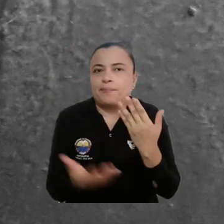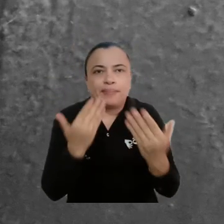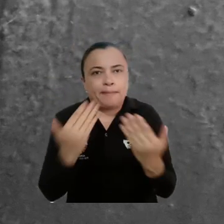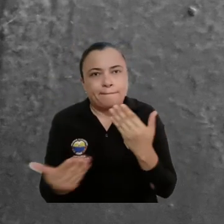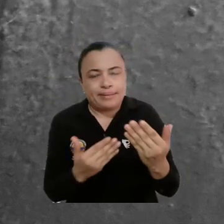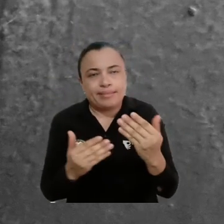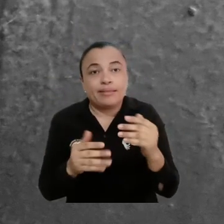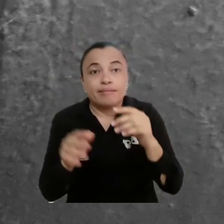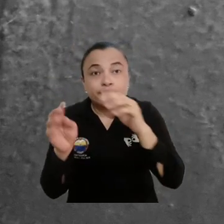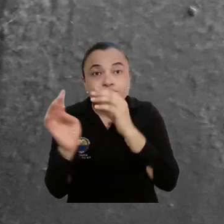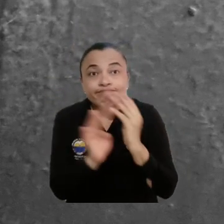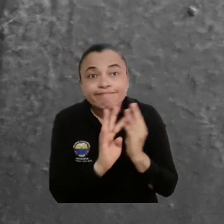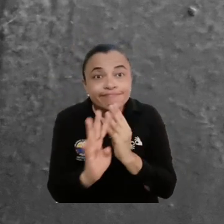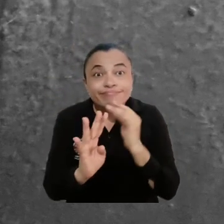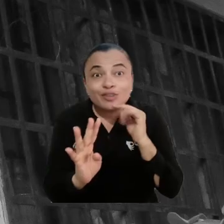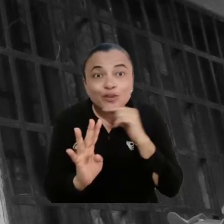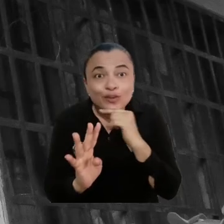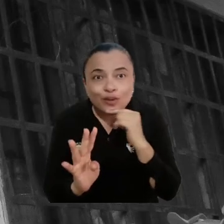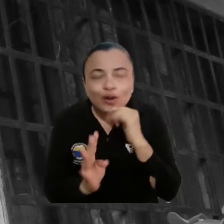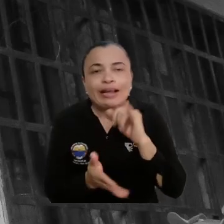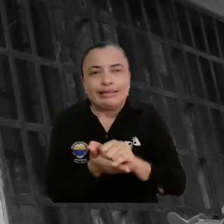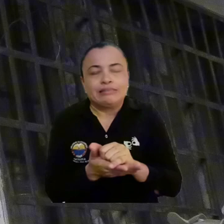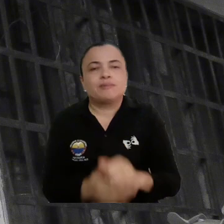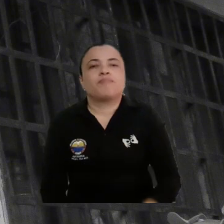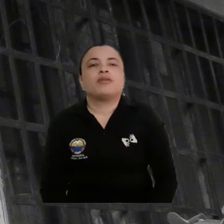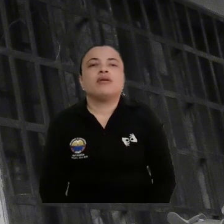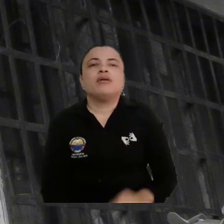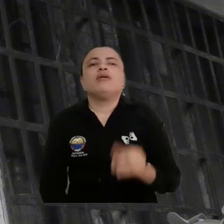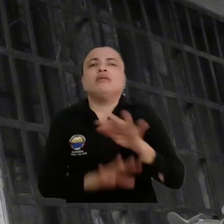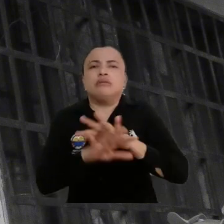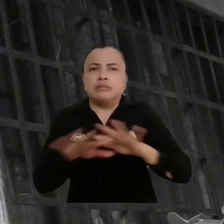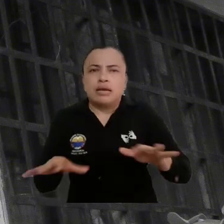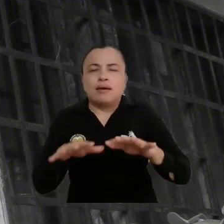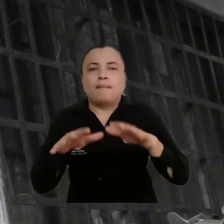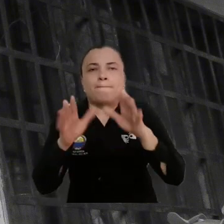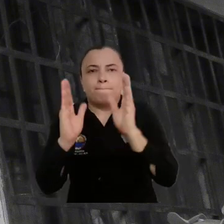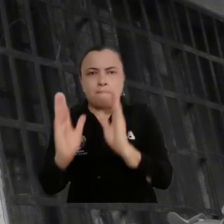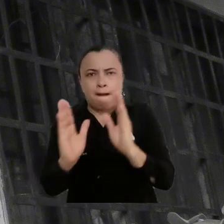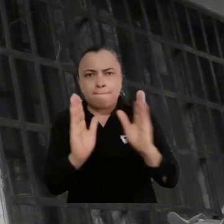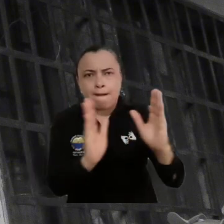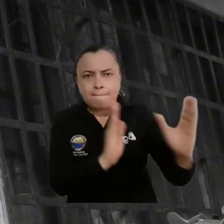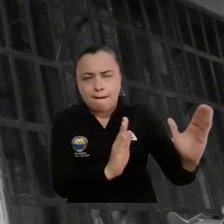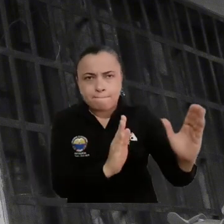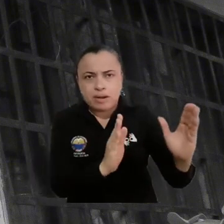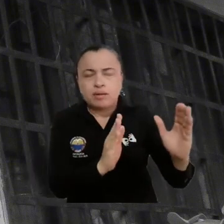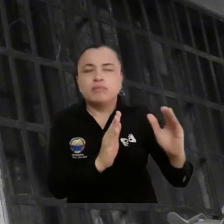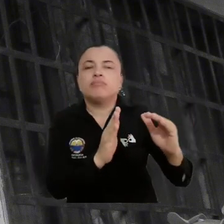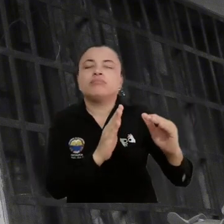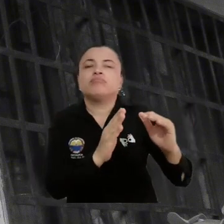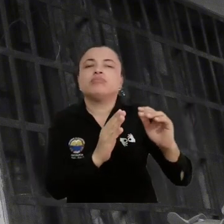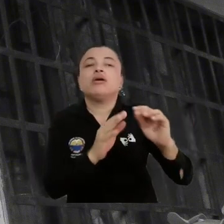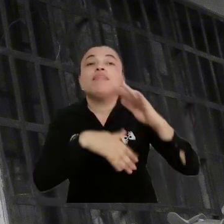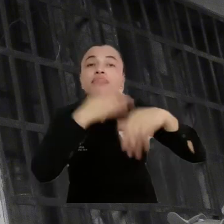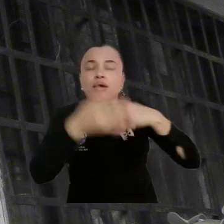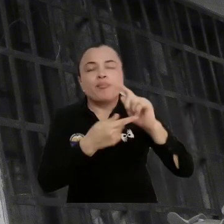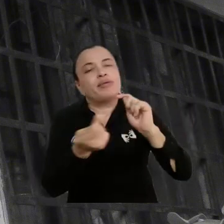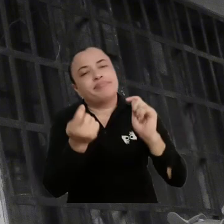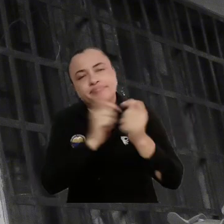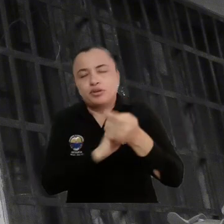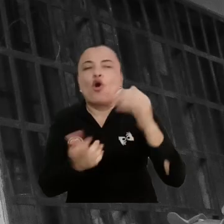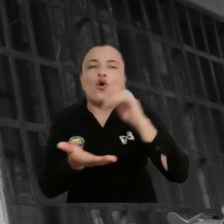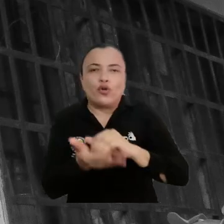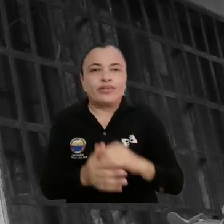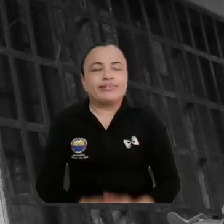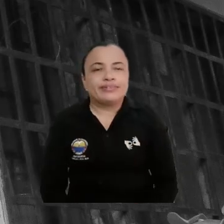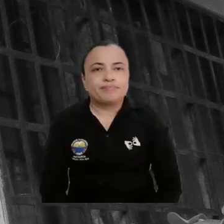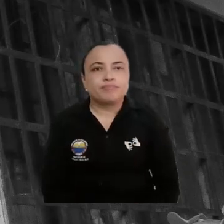y 1980 se parceló la hacienda, proceso que fue revertida posteriormente. Yo llegué en el